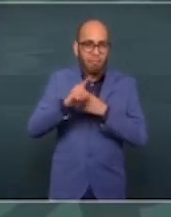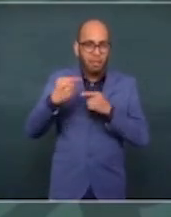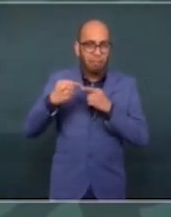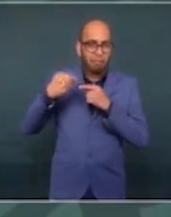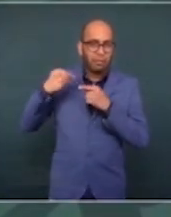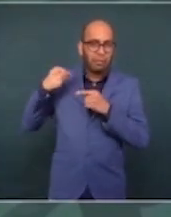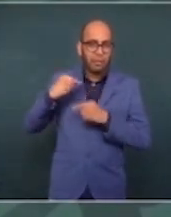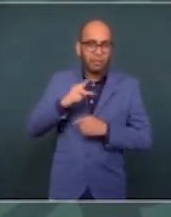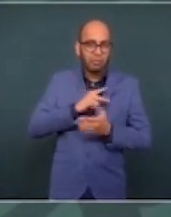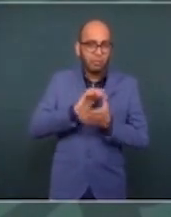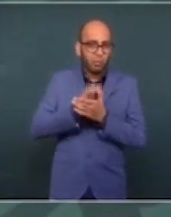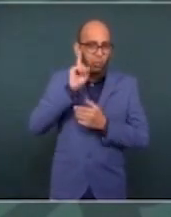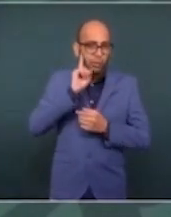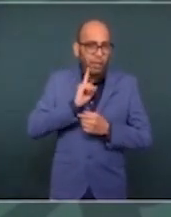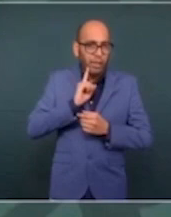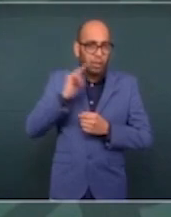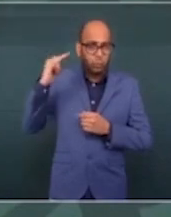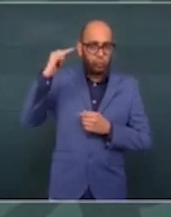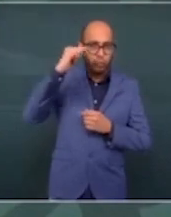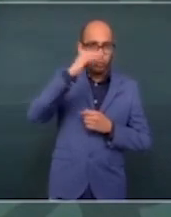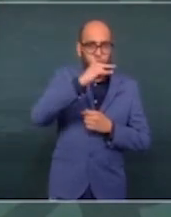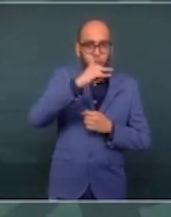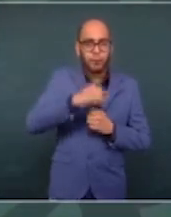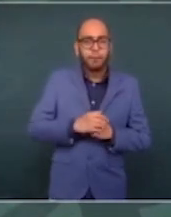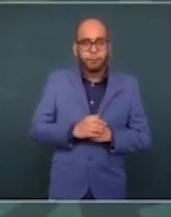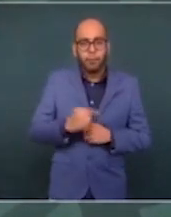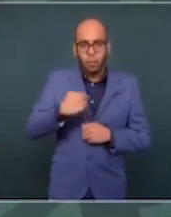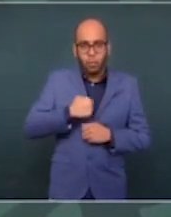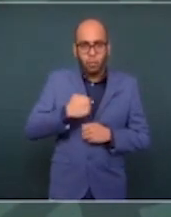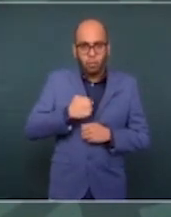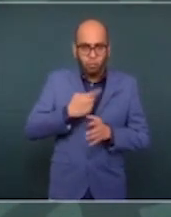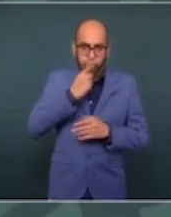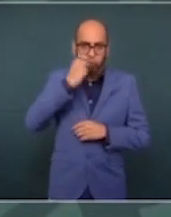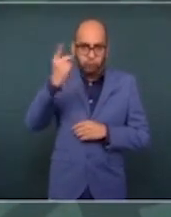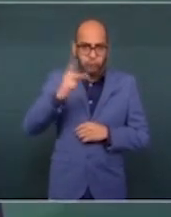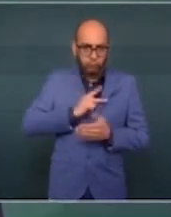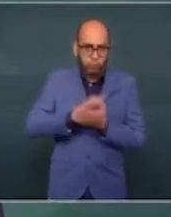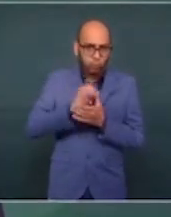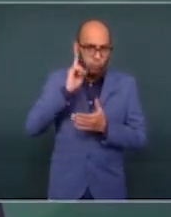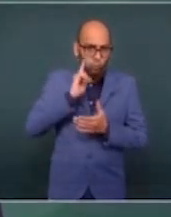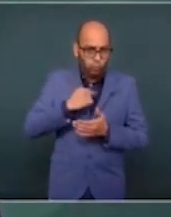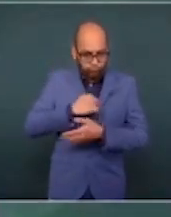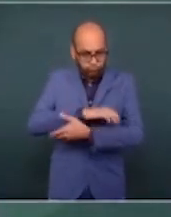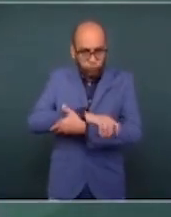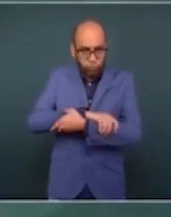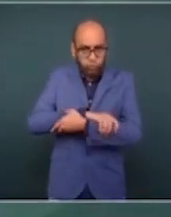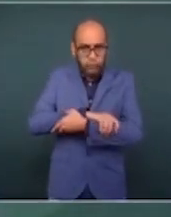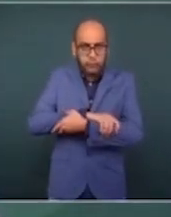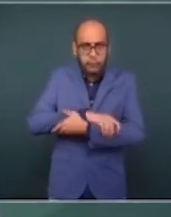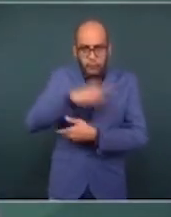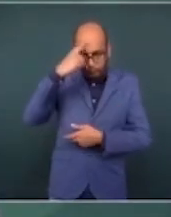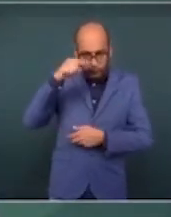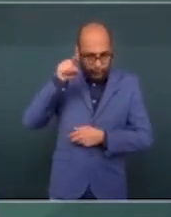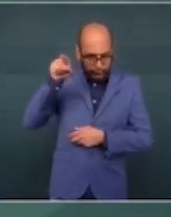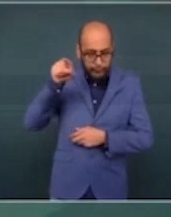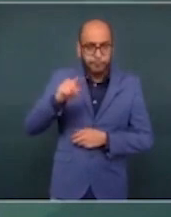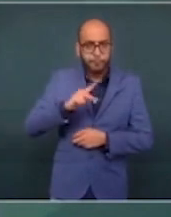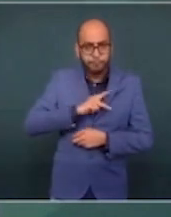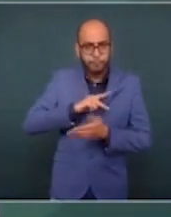pues expreso para ella toda mi solidaridad, mi